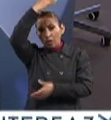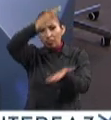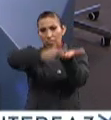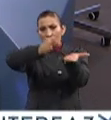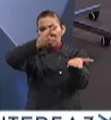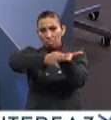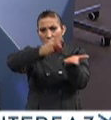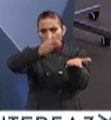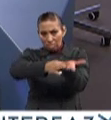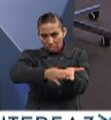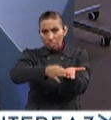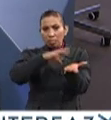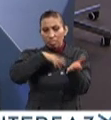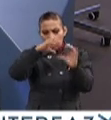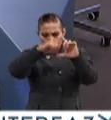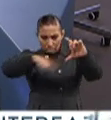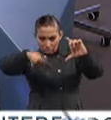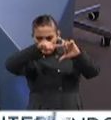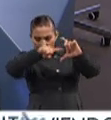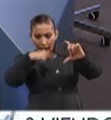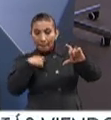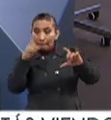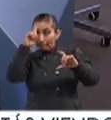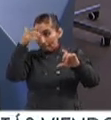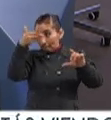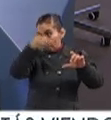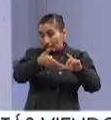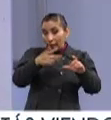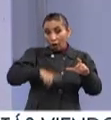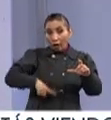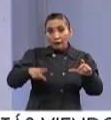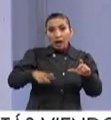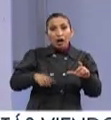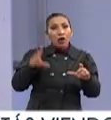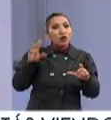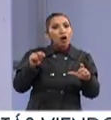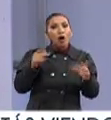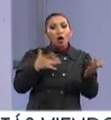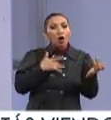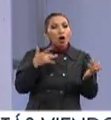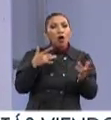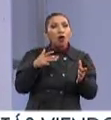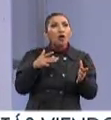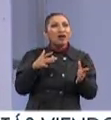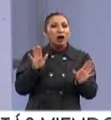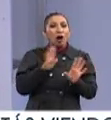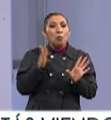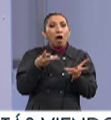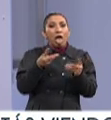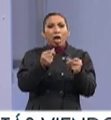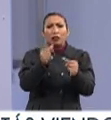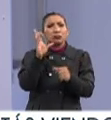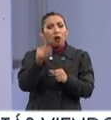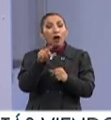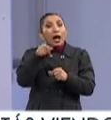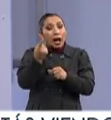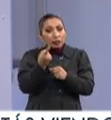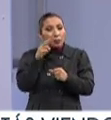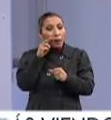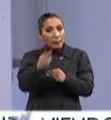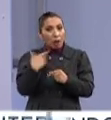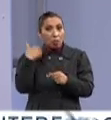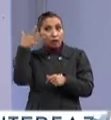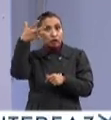acero inoxidable, en donde estamos proponiendo que el gobierno no sienta que esto es un gasto, sino más bien que lo